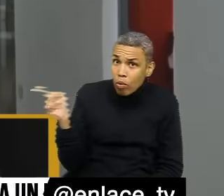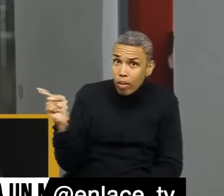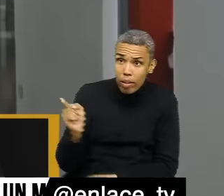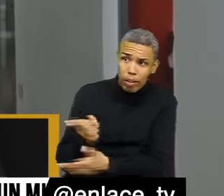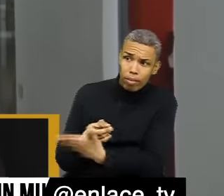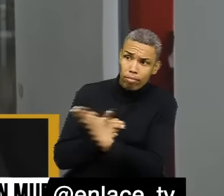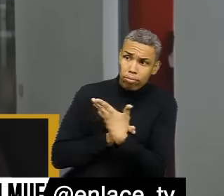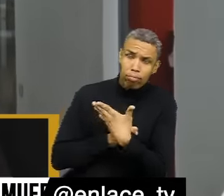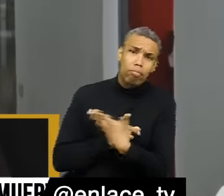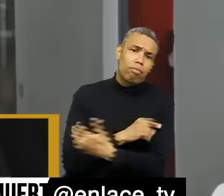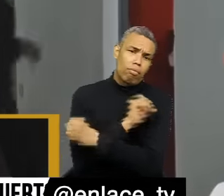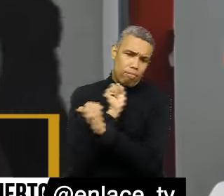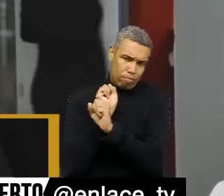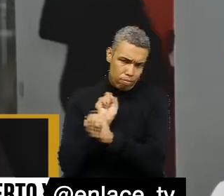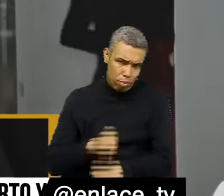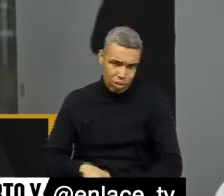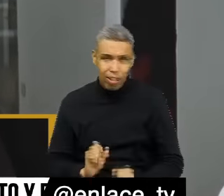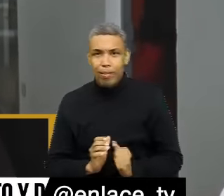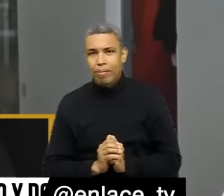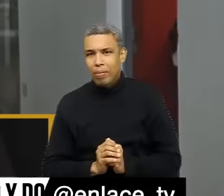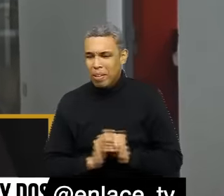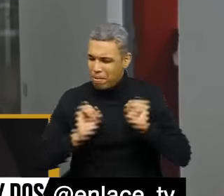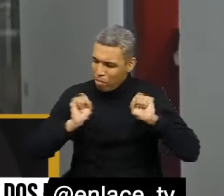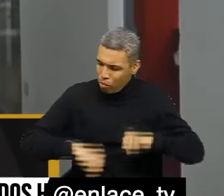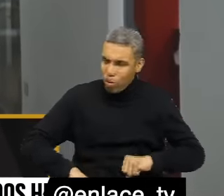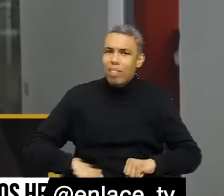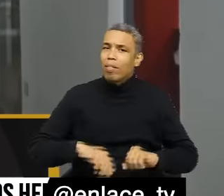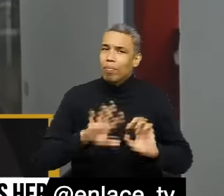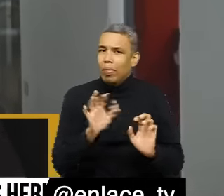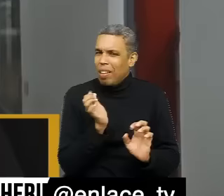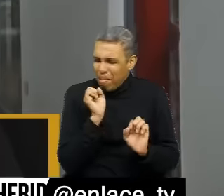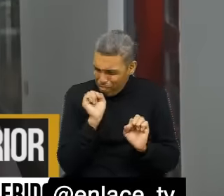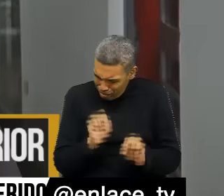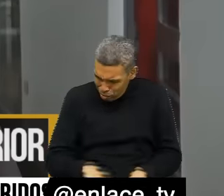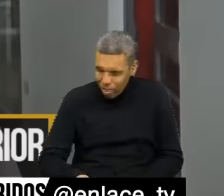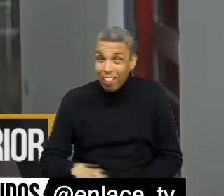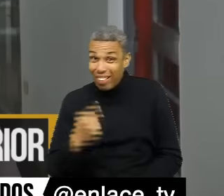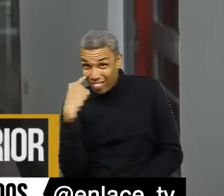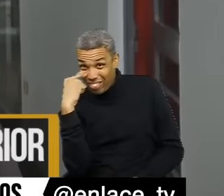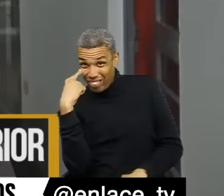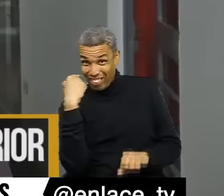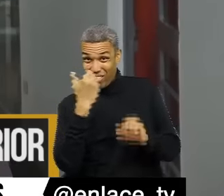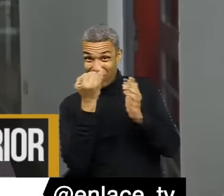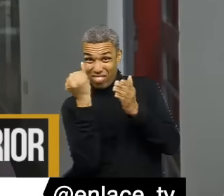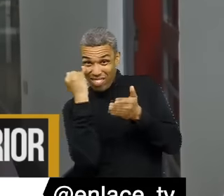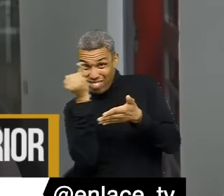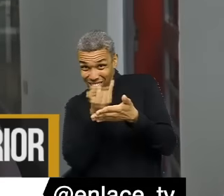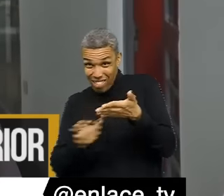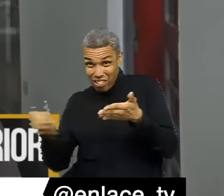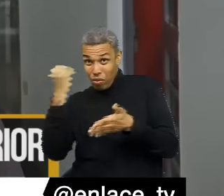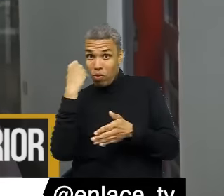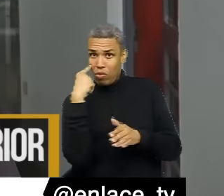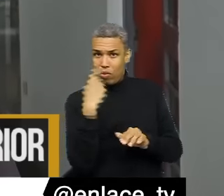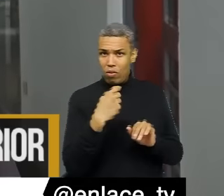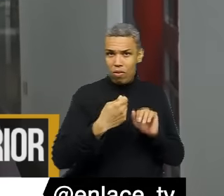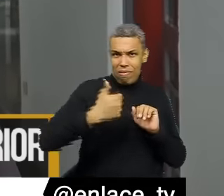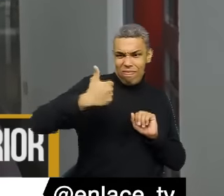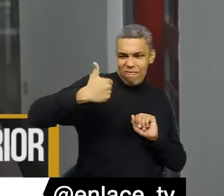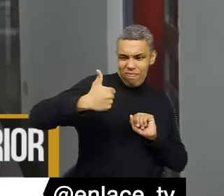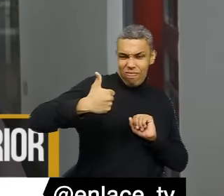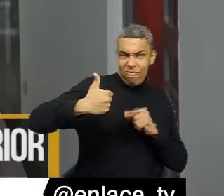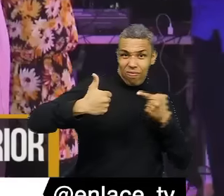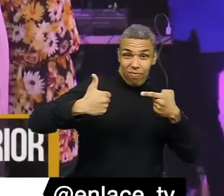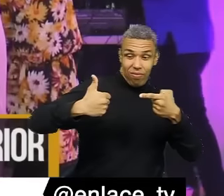posible. Como dice el eslogan nuestro, sí es posible generar una educación. Uno va allá y ese colegio es